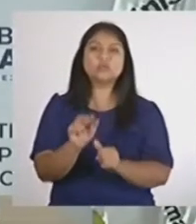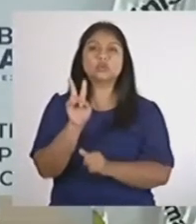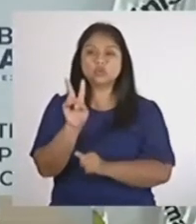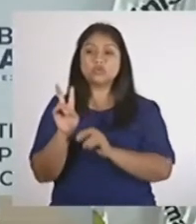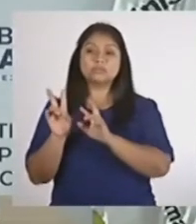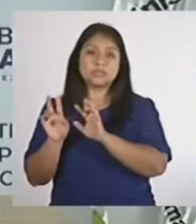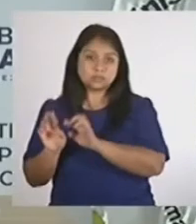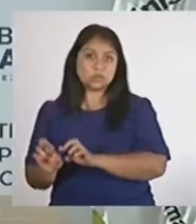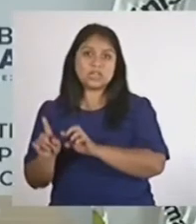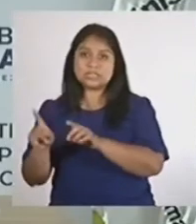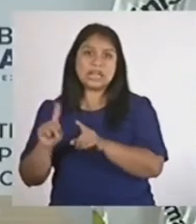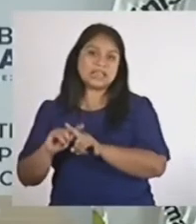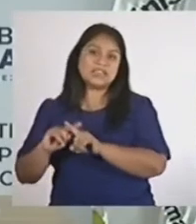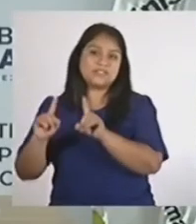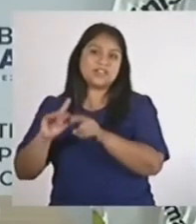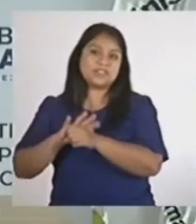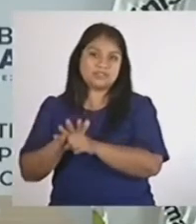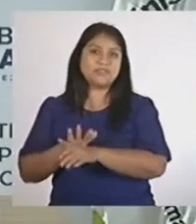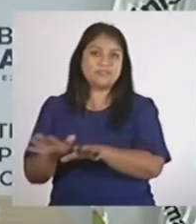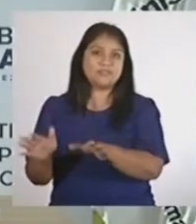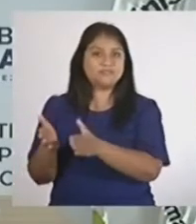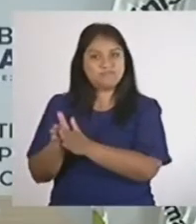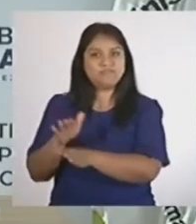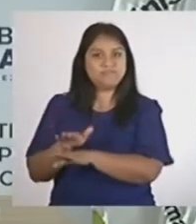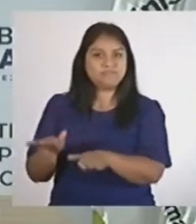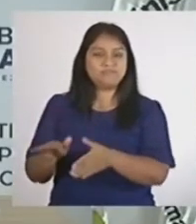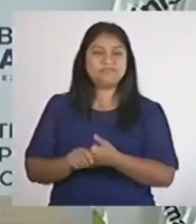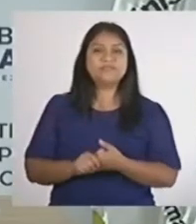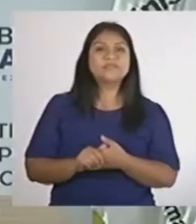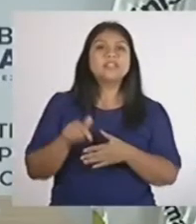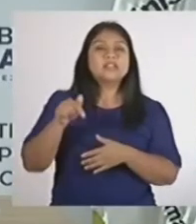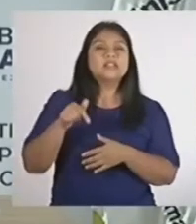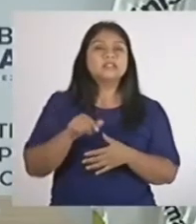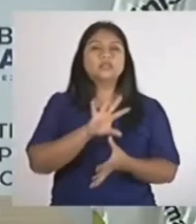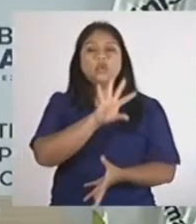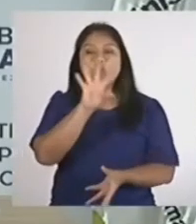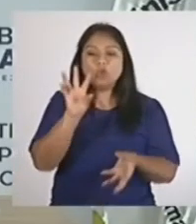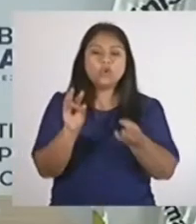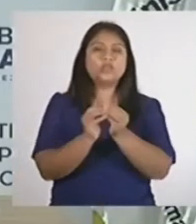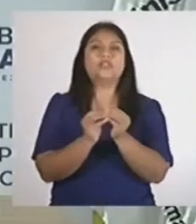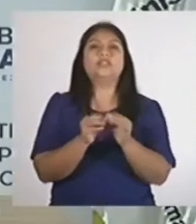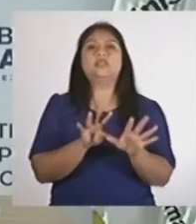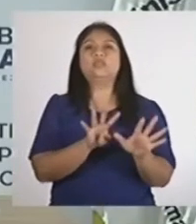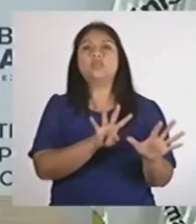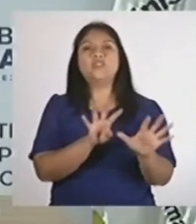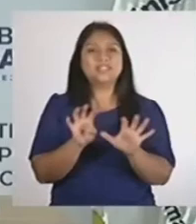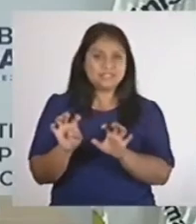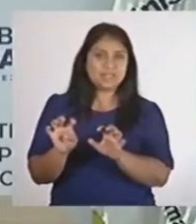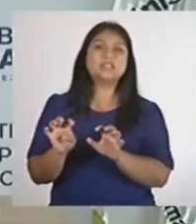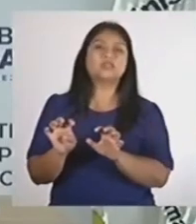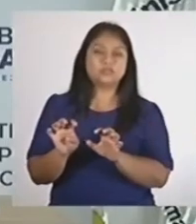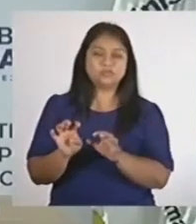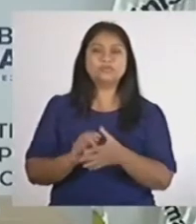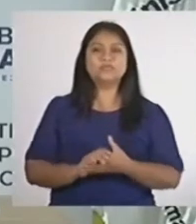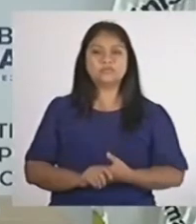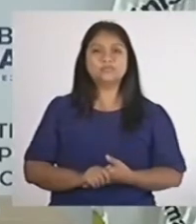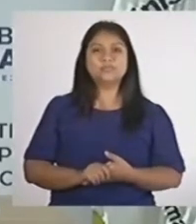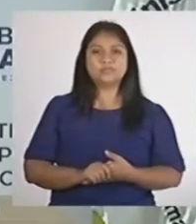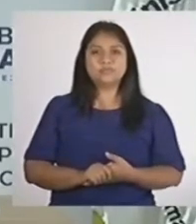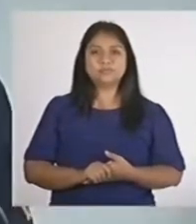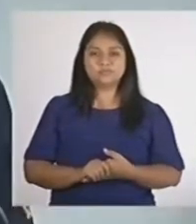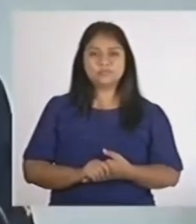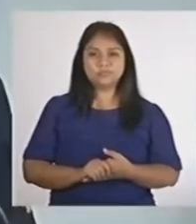con 2 fallecidos por causas ajenas al COVID-19, lo que nos da un total de 900 casos en el